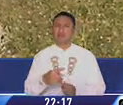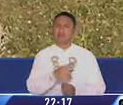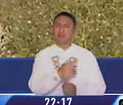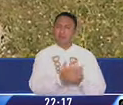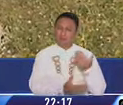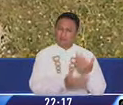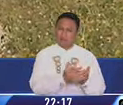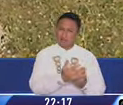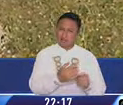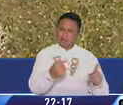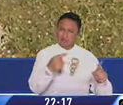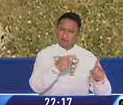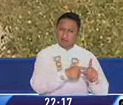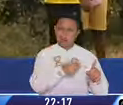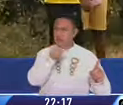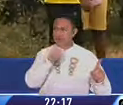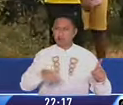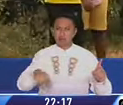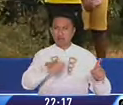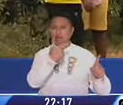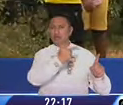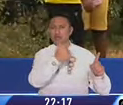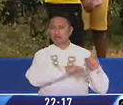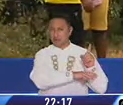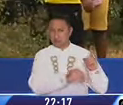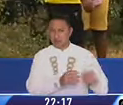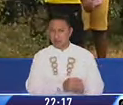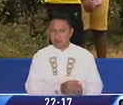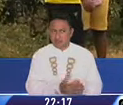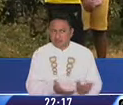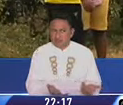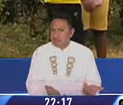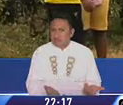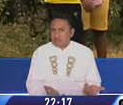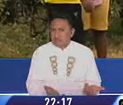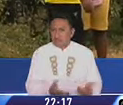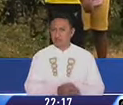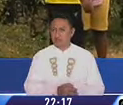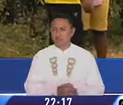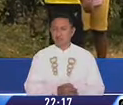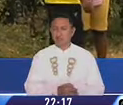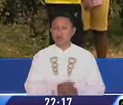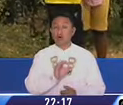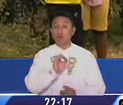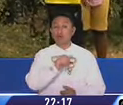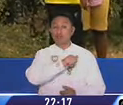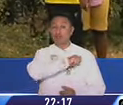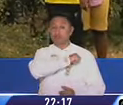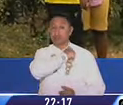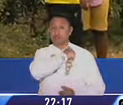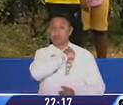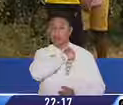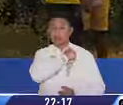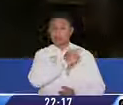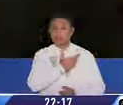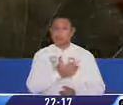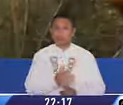fácil creer que alguien pretendiera robarle o someterlo a algún tipo de secuestro